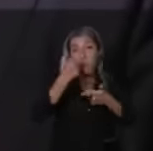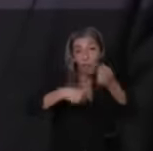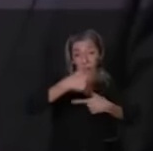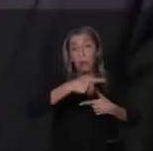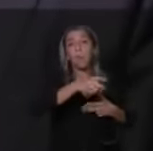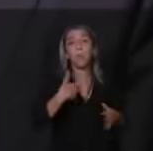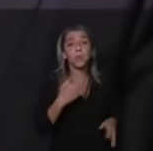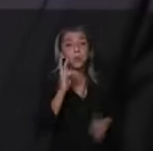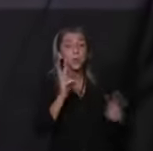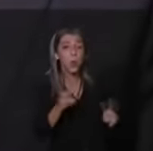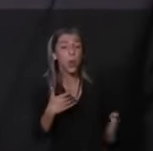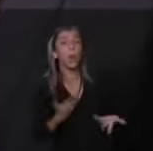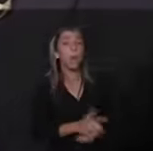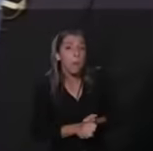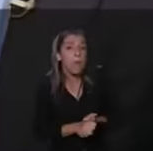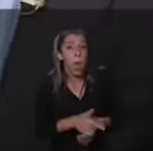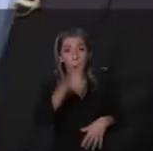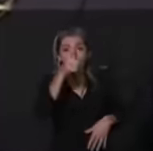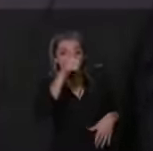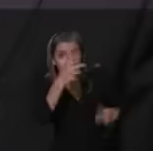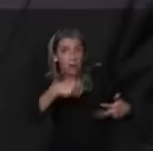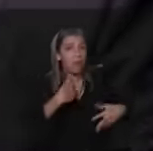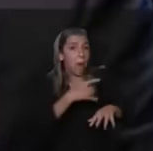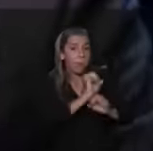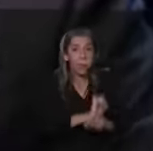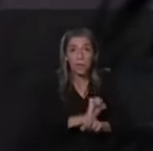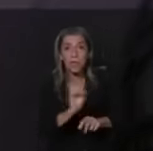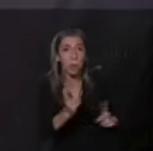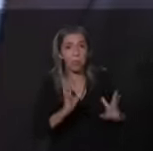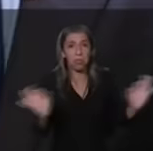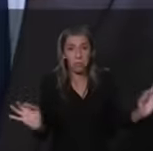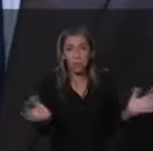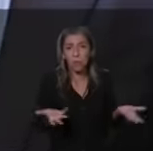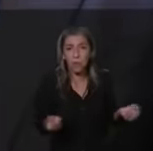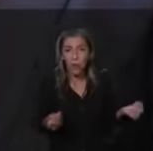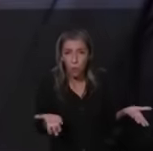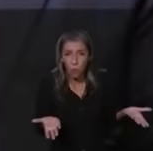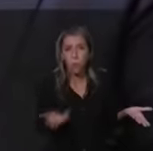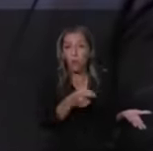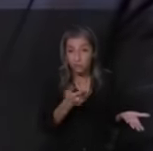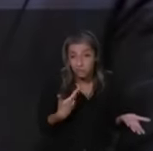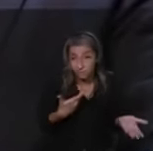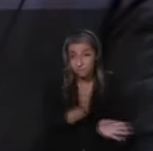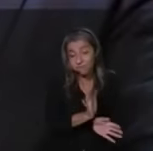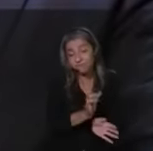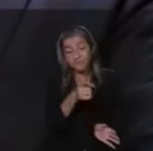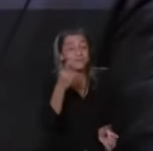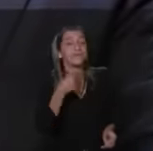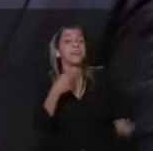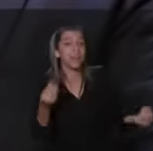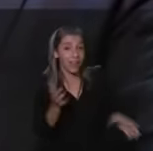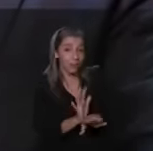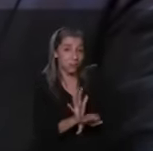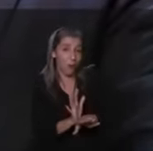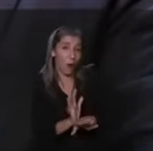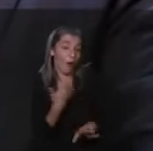quiere decir que baja la orden del poder político, digo, para darle cobertura a los narcotraficantes. Porque es